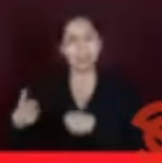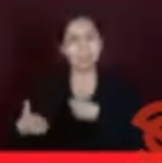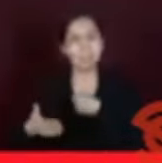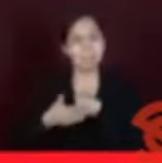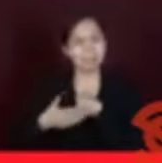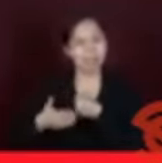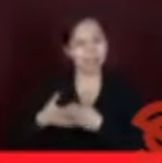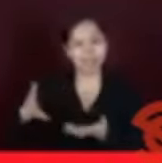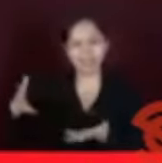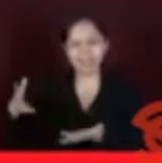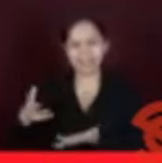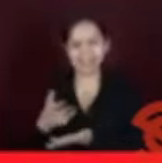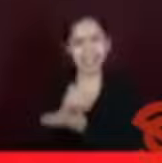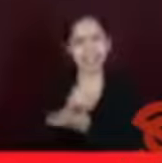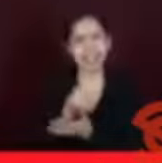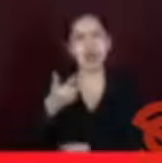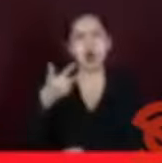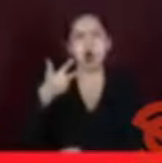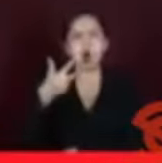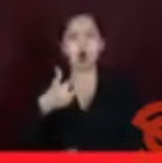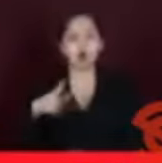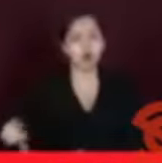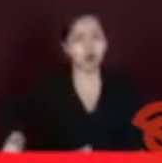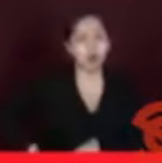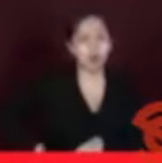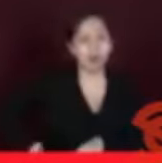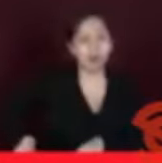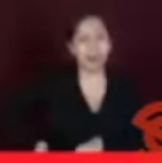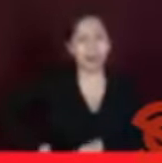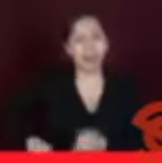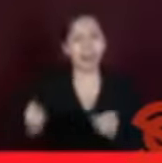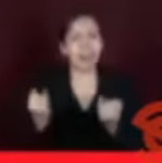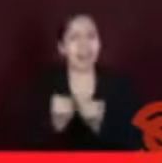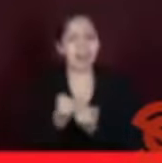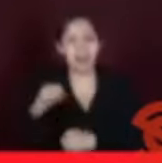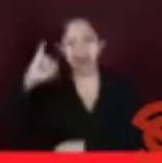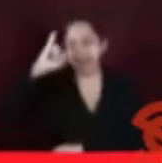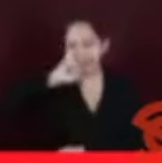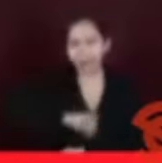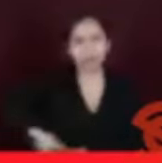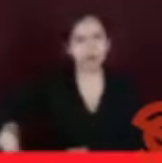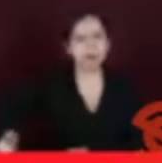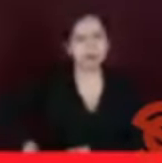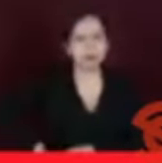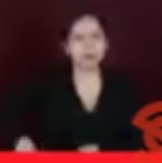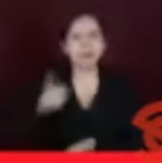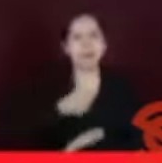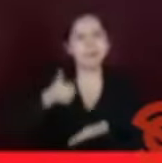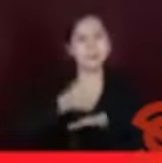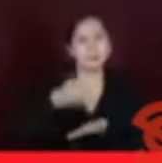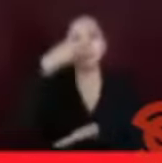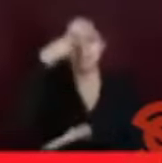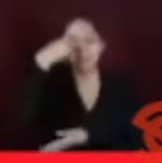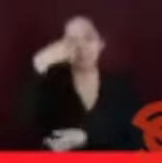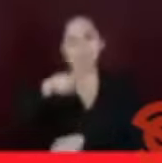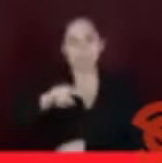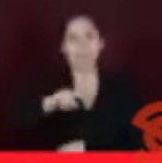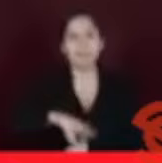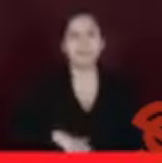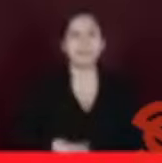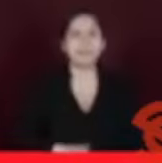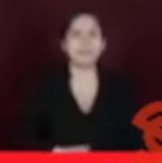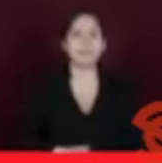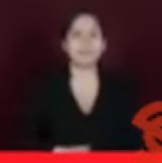las 8 gubernaturas y la jefatura de gobierno de la Ciudad de México.